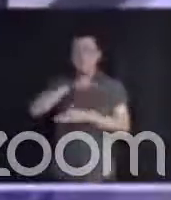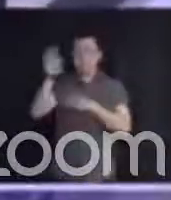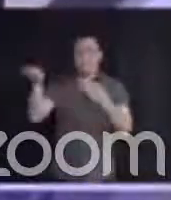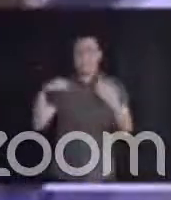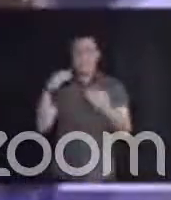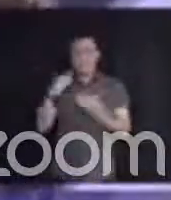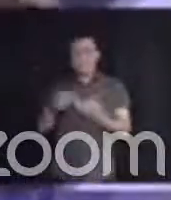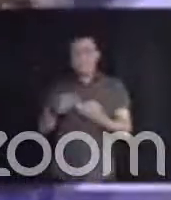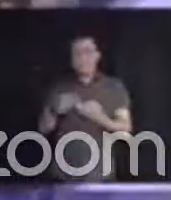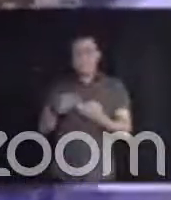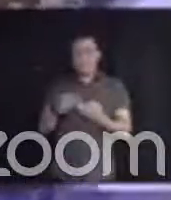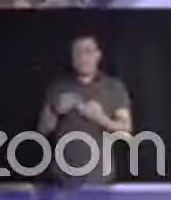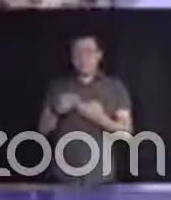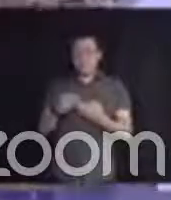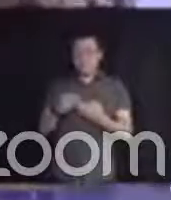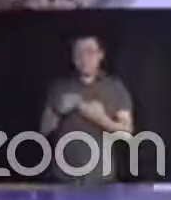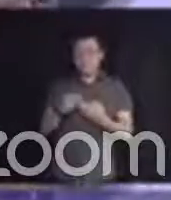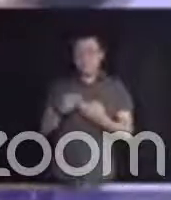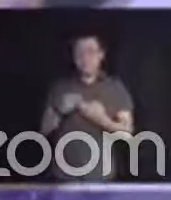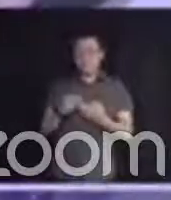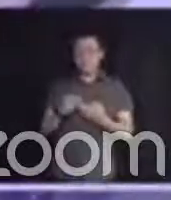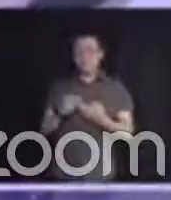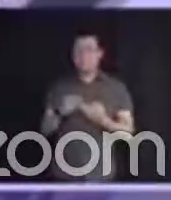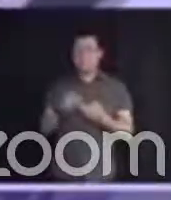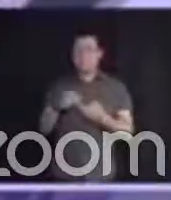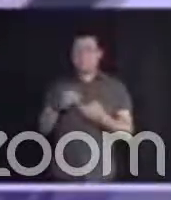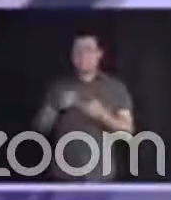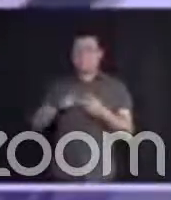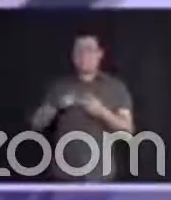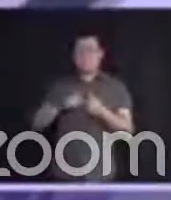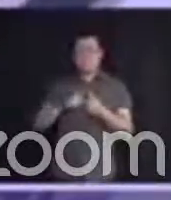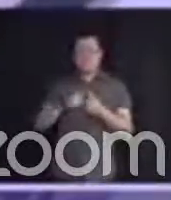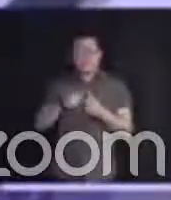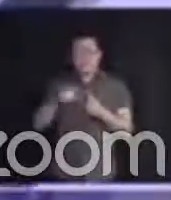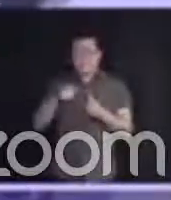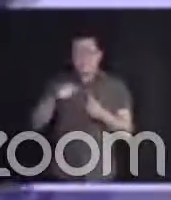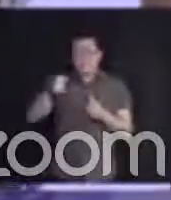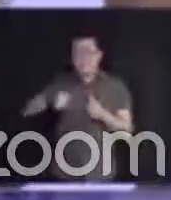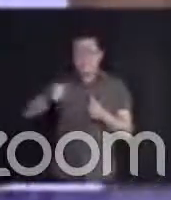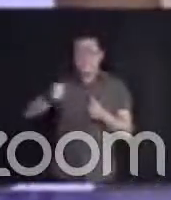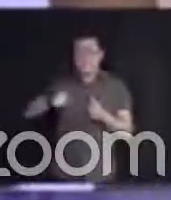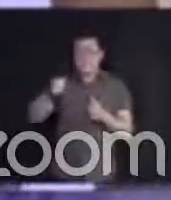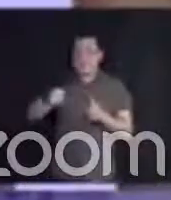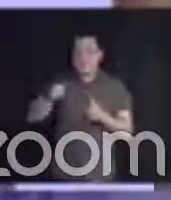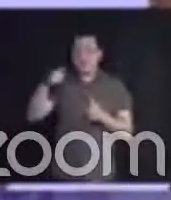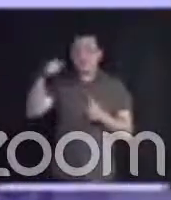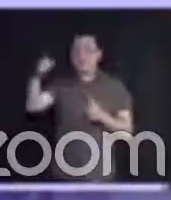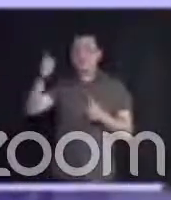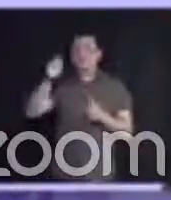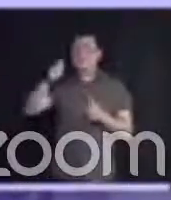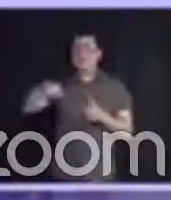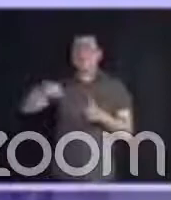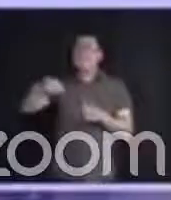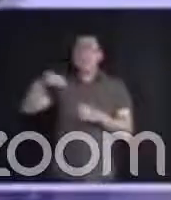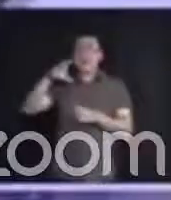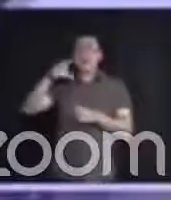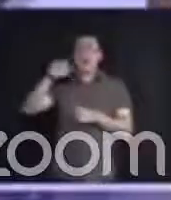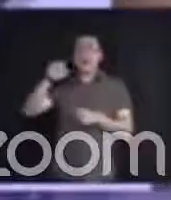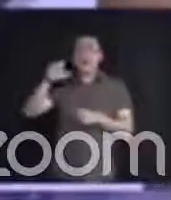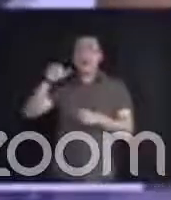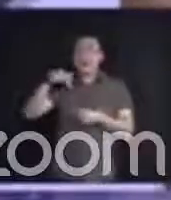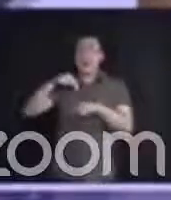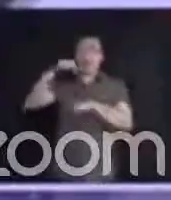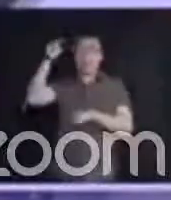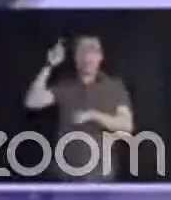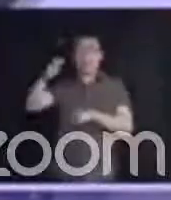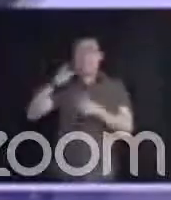Hola, buenas tardes a todos. Primero que nada, quiero saludar y oír un grito de North